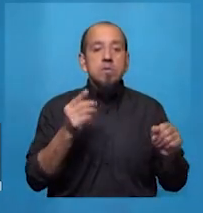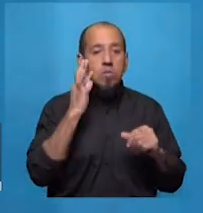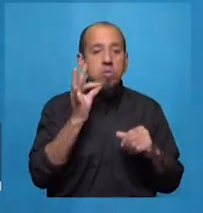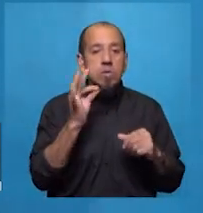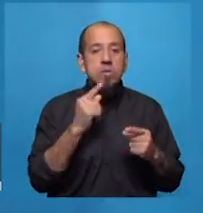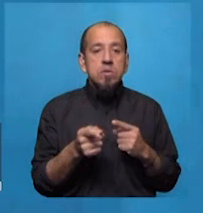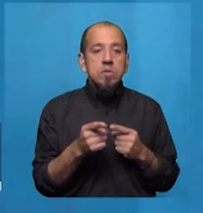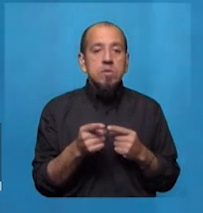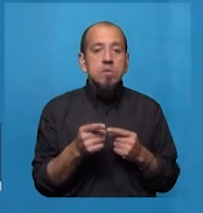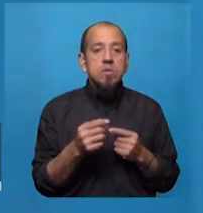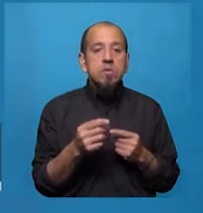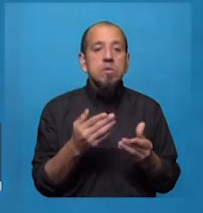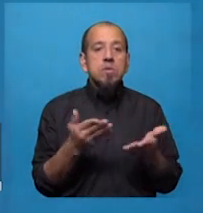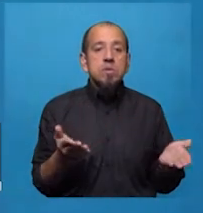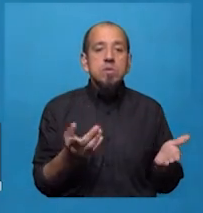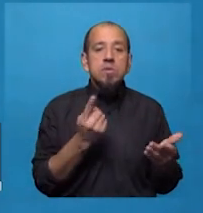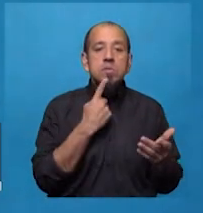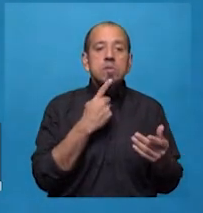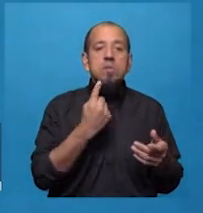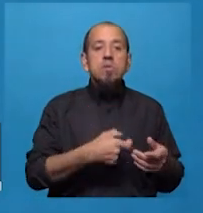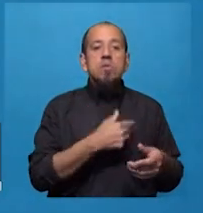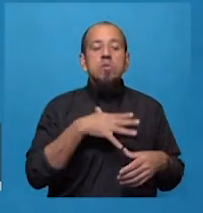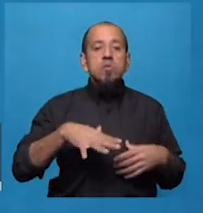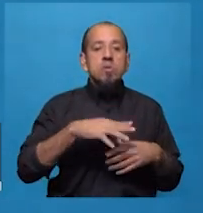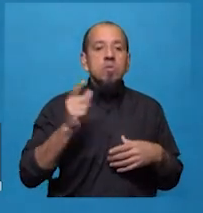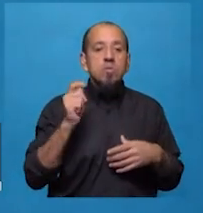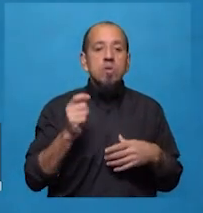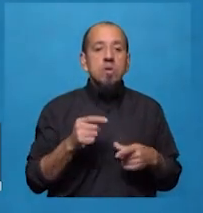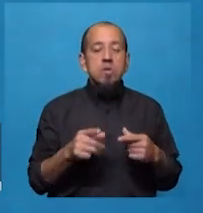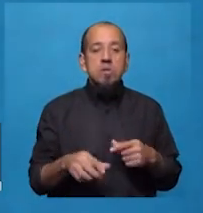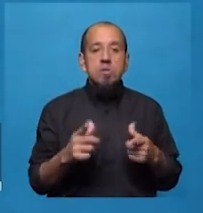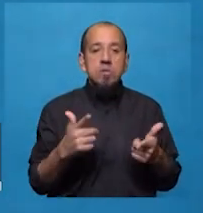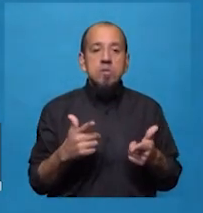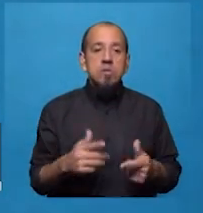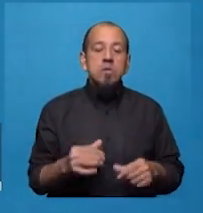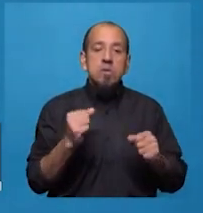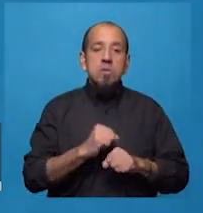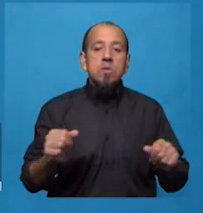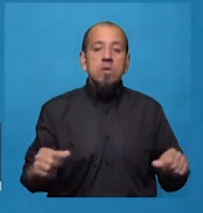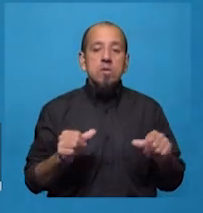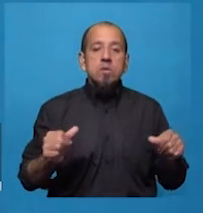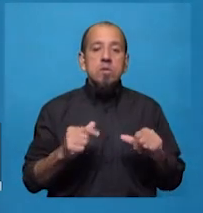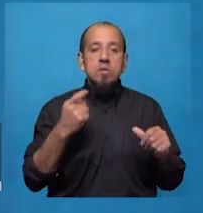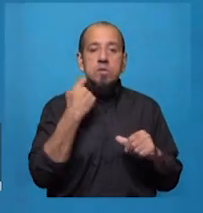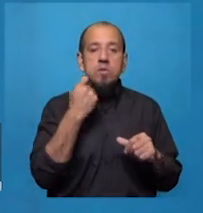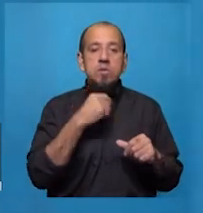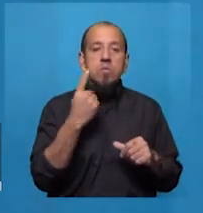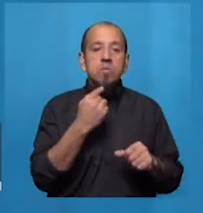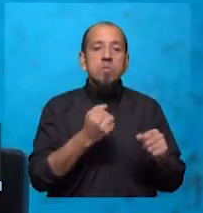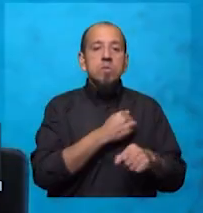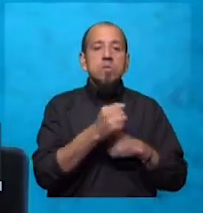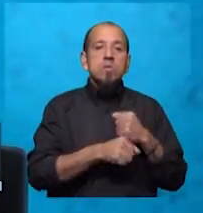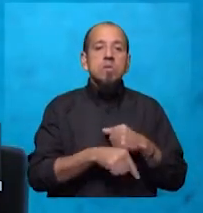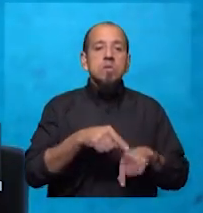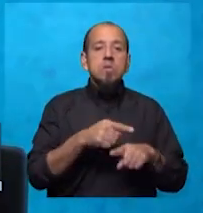eso es un amplio campo de políticas sociales y políticas públicas que no la vemos que se puedan hacer ahora faltando un año y medio para terminar el gobierno